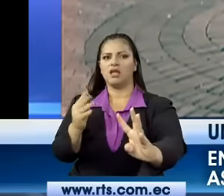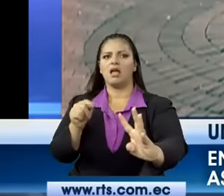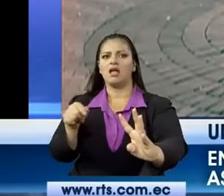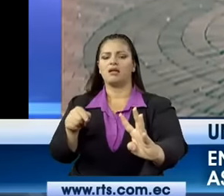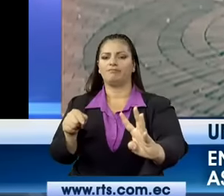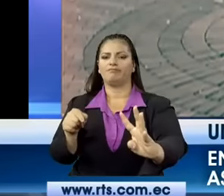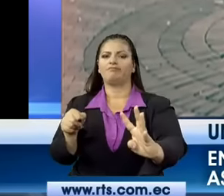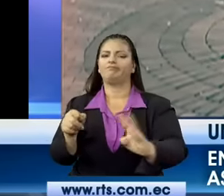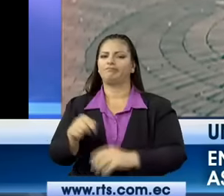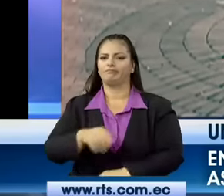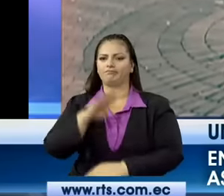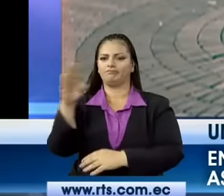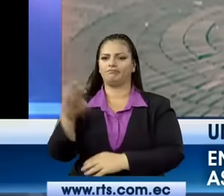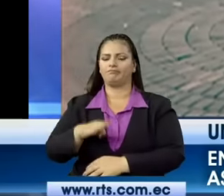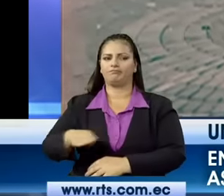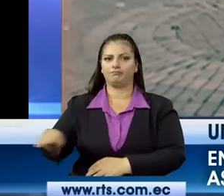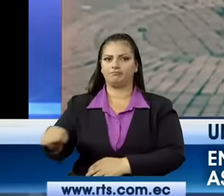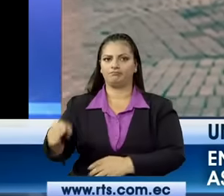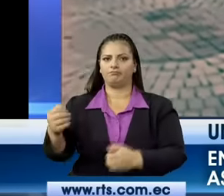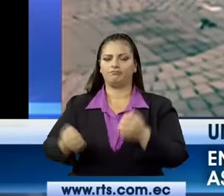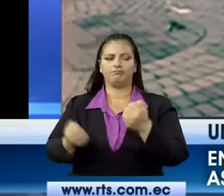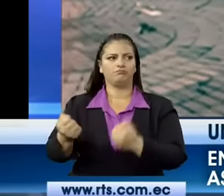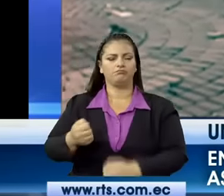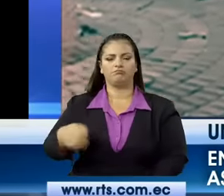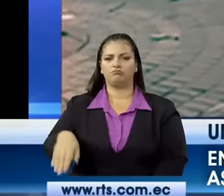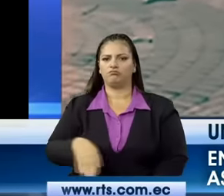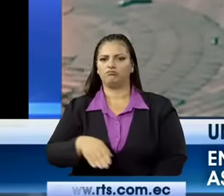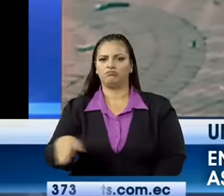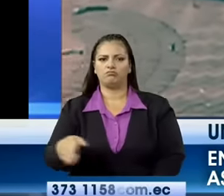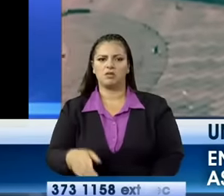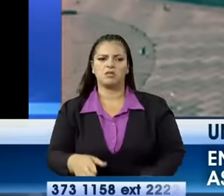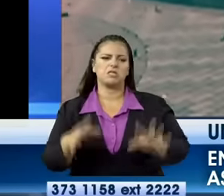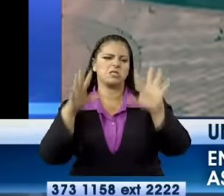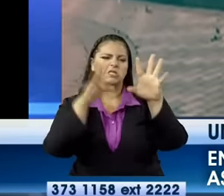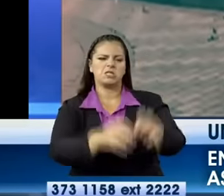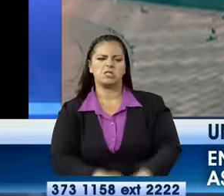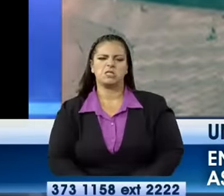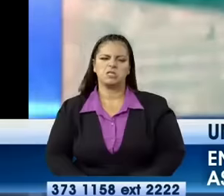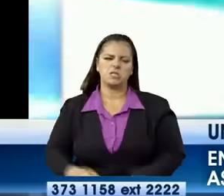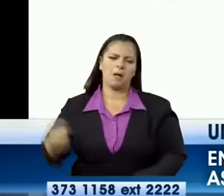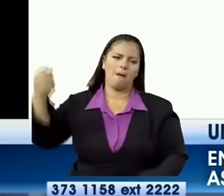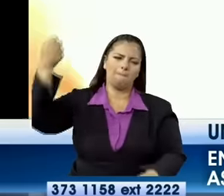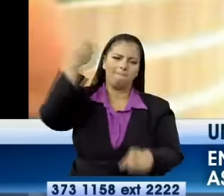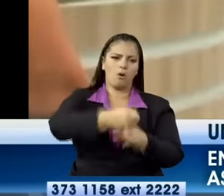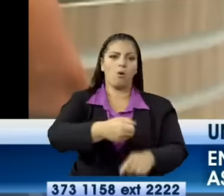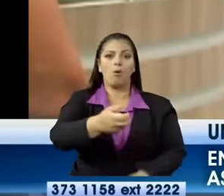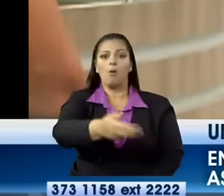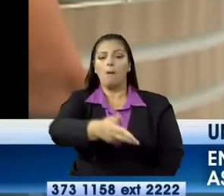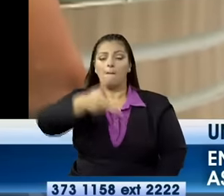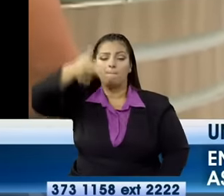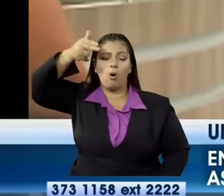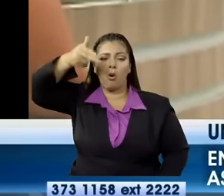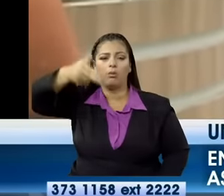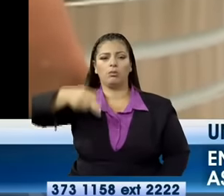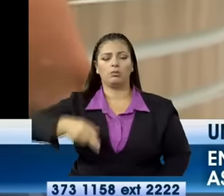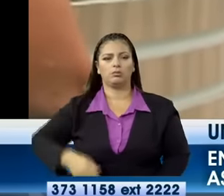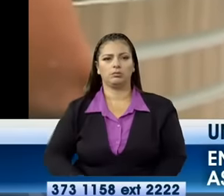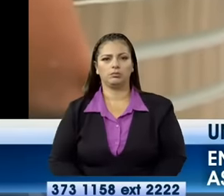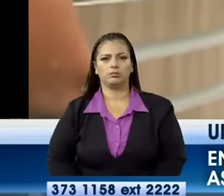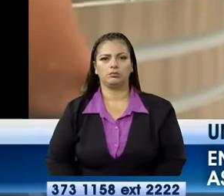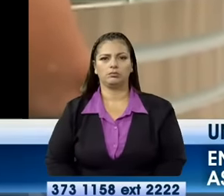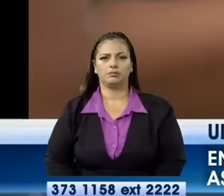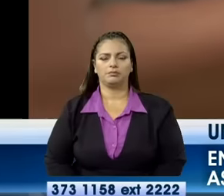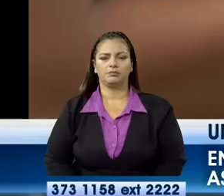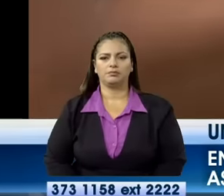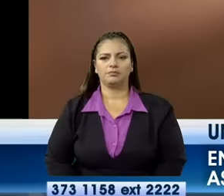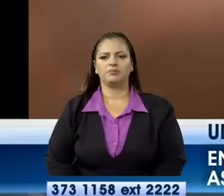camioneta y comenzaron a darles golpes comenzaron a disparar de acuerdo a estos datos se tendría